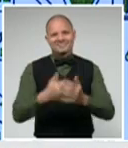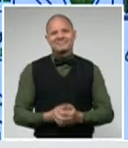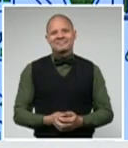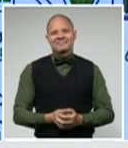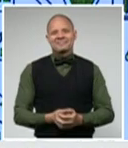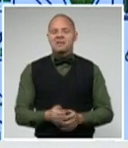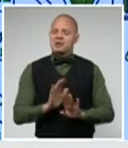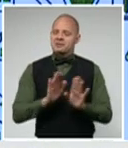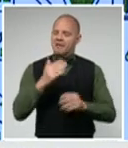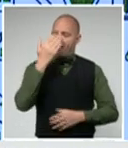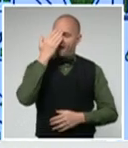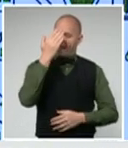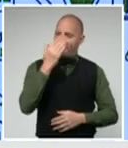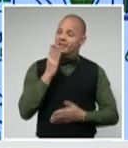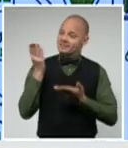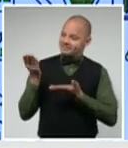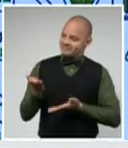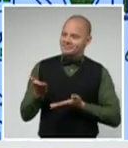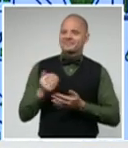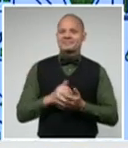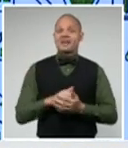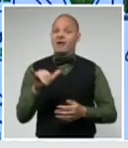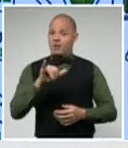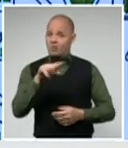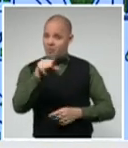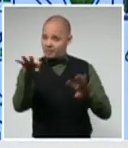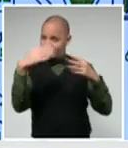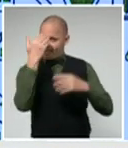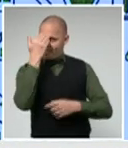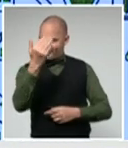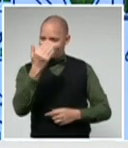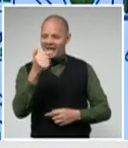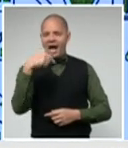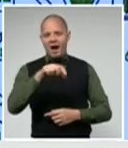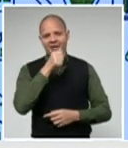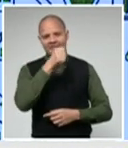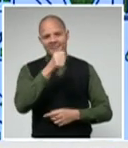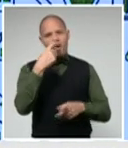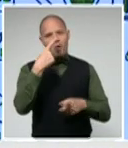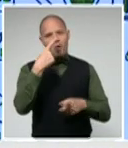agradecimiento para usted y, por supuesto, para todos los que nos siguen. Devolvemos la señal a los estudios centrales.